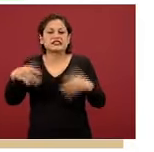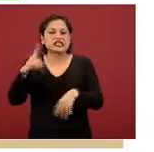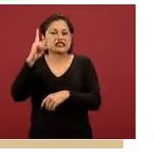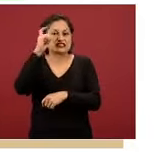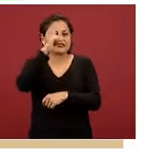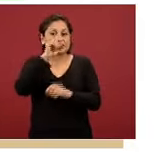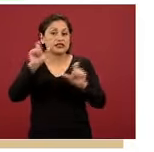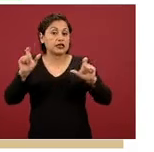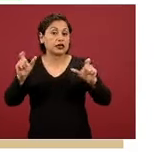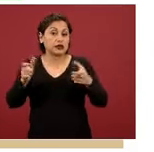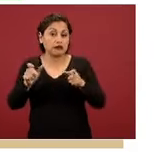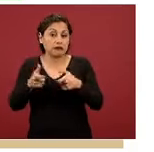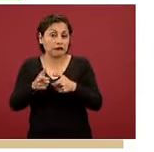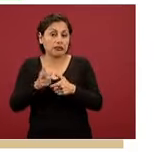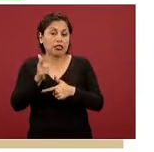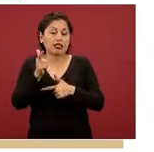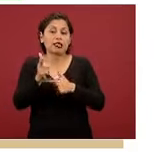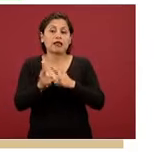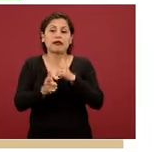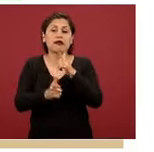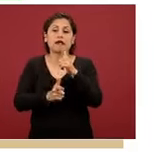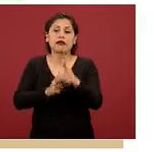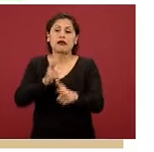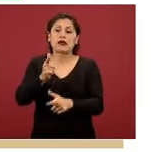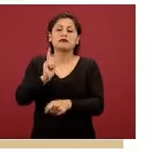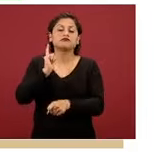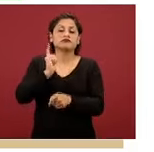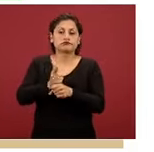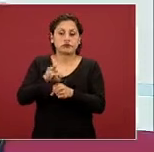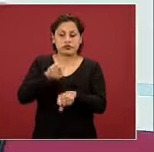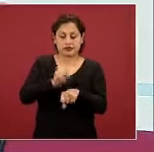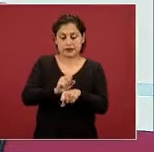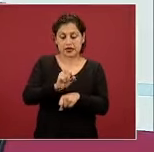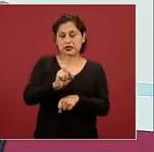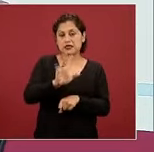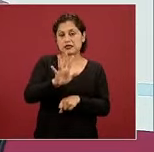logra es identificar que entre la semana 35 y la